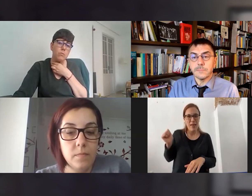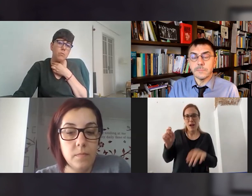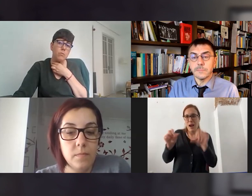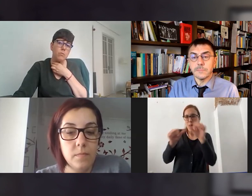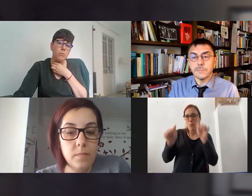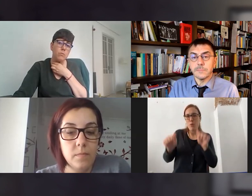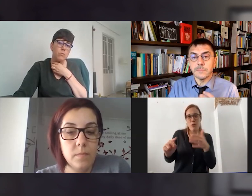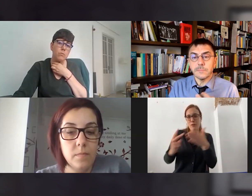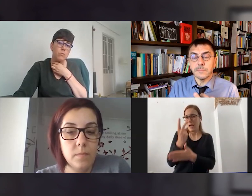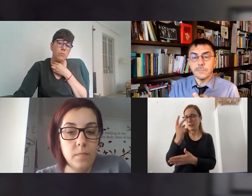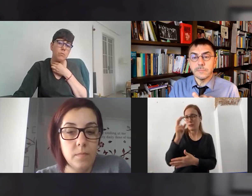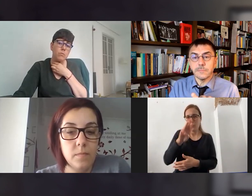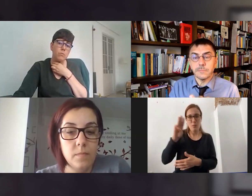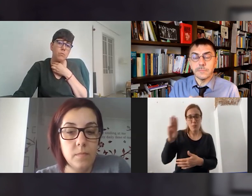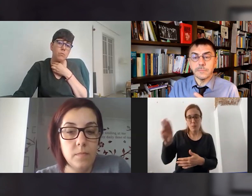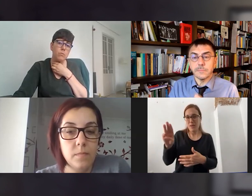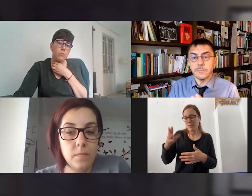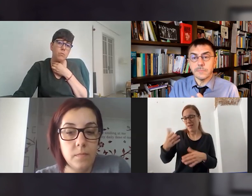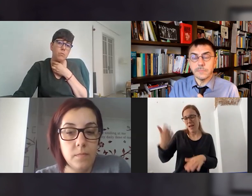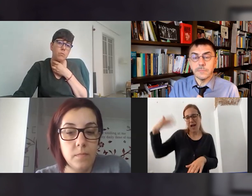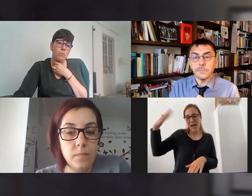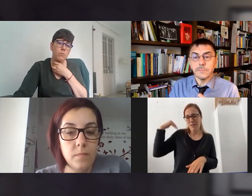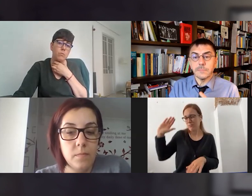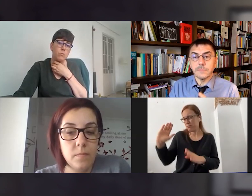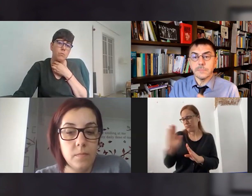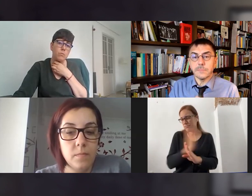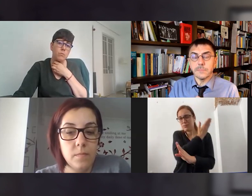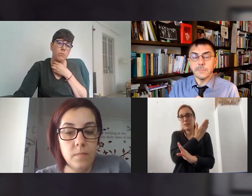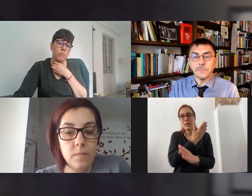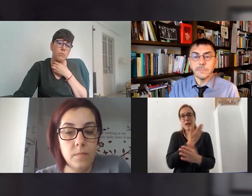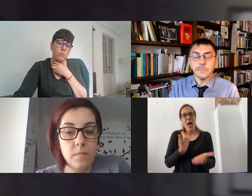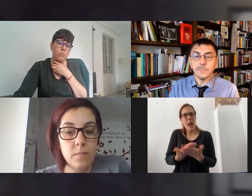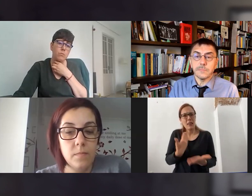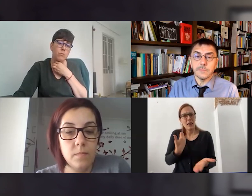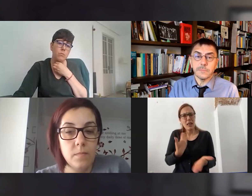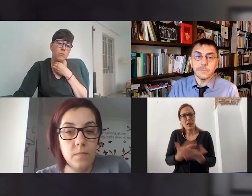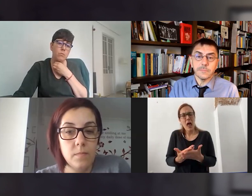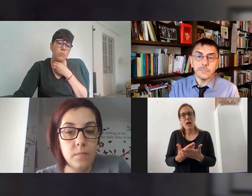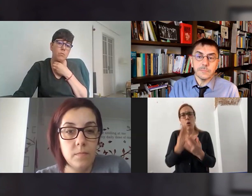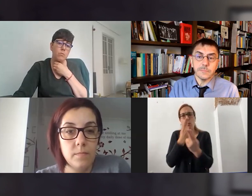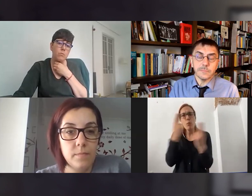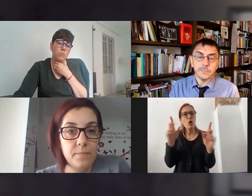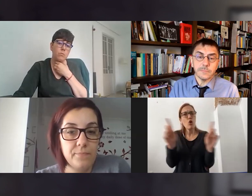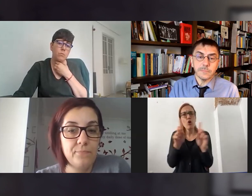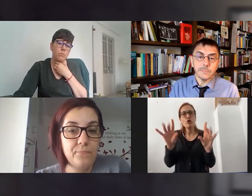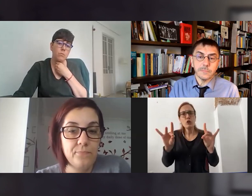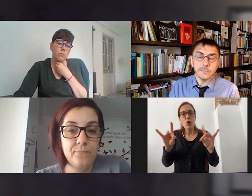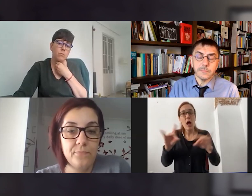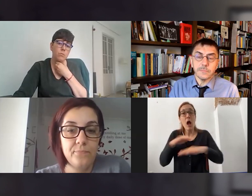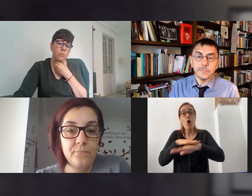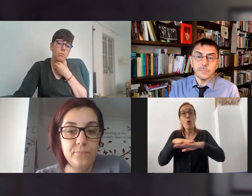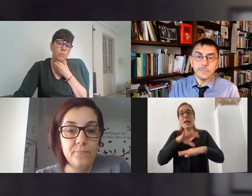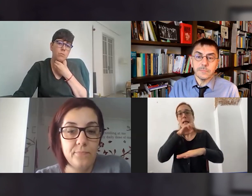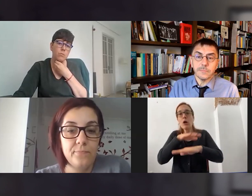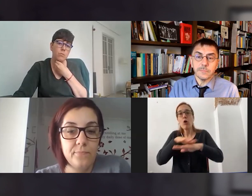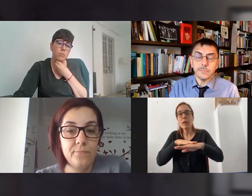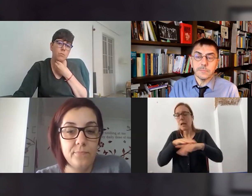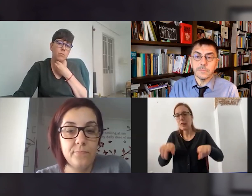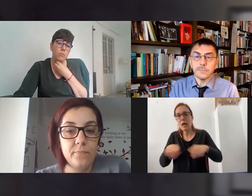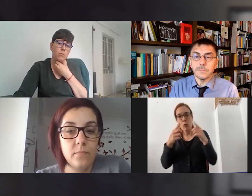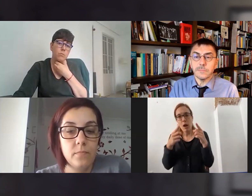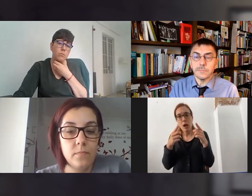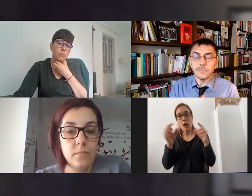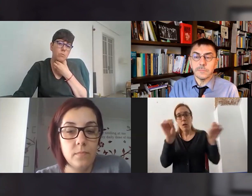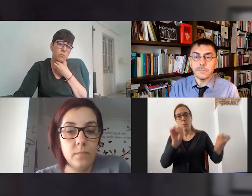Partido Popular, para garantizar que lo público no se toque, gobierne quien gobierne. Tenemos que tener propuestas claras. Cuando blindar lo público es